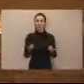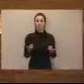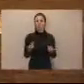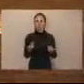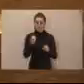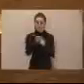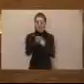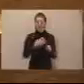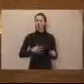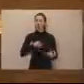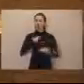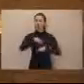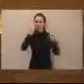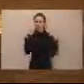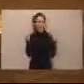desempeñar los servicios públicos necesarios.